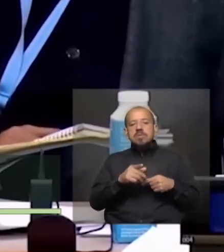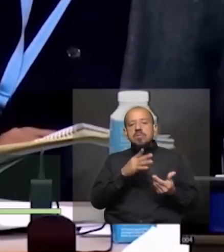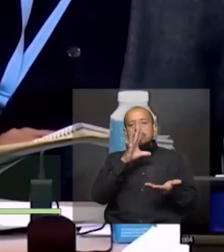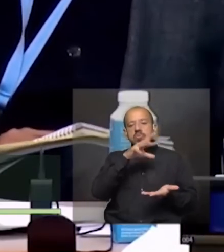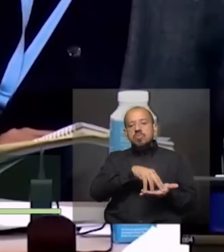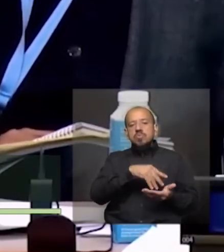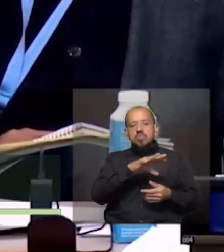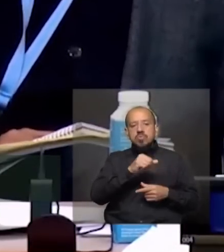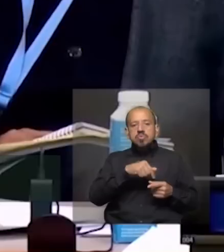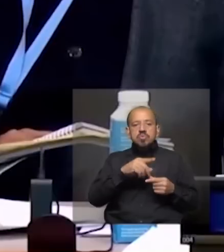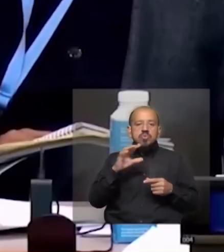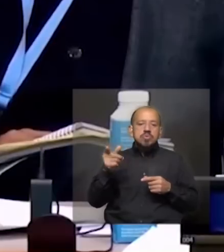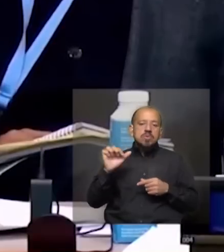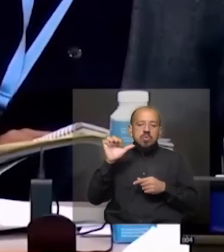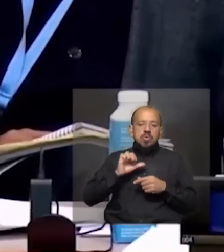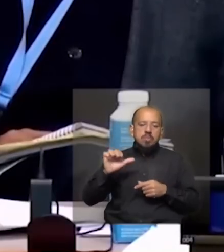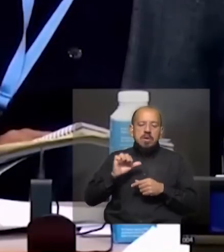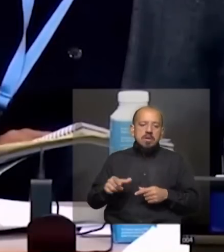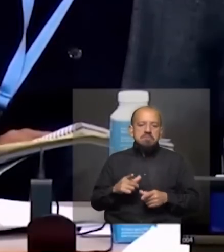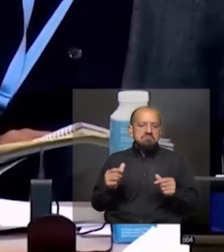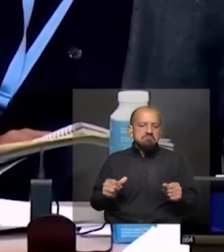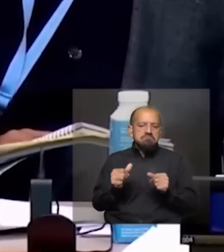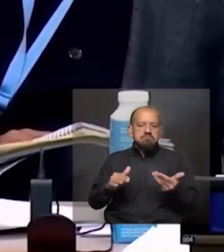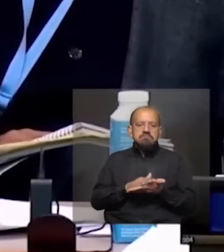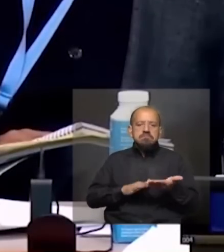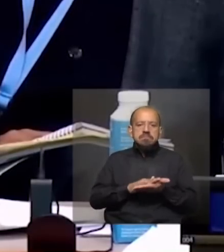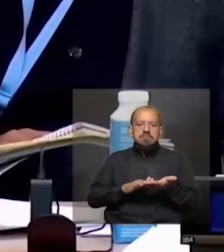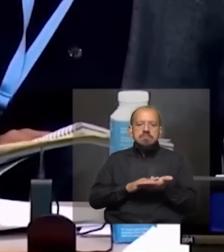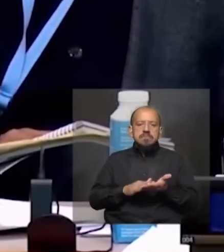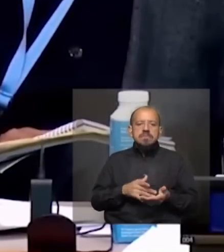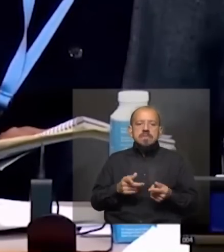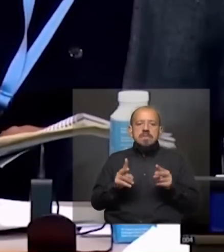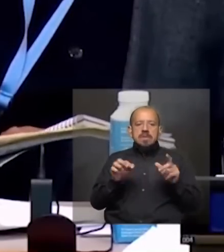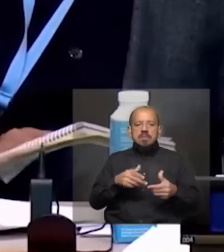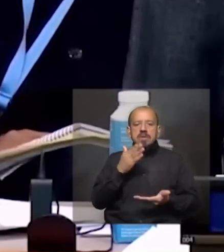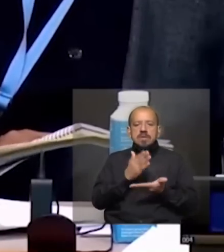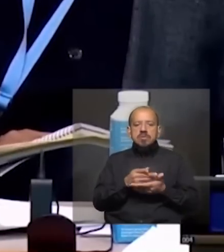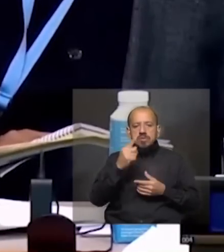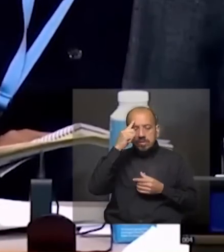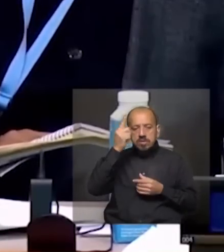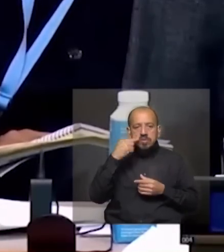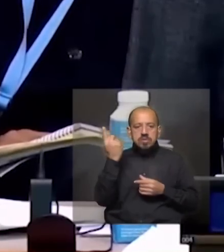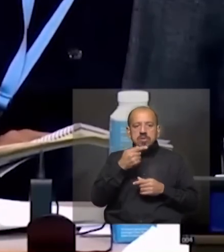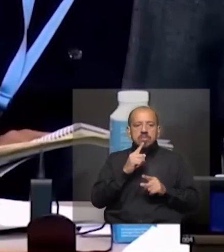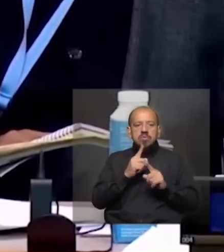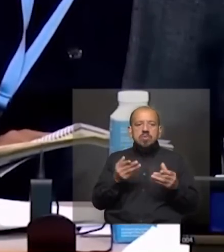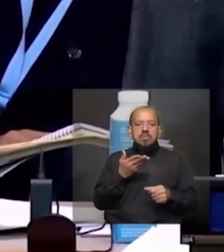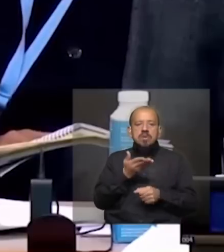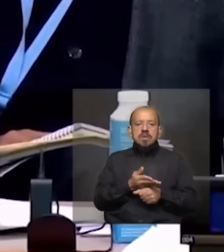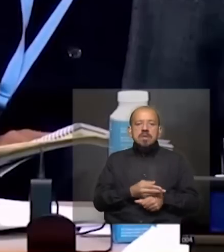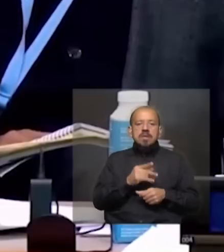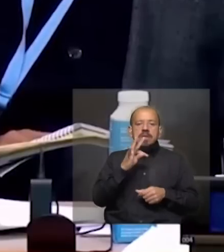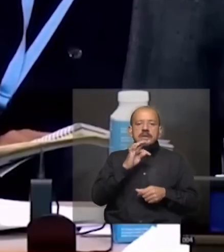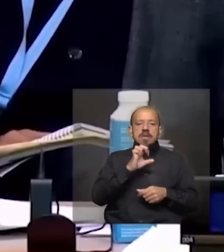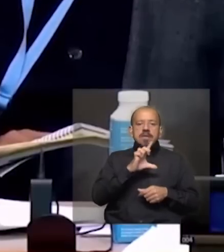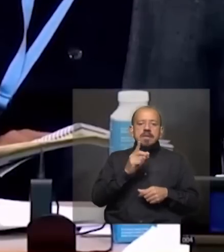y sostuvo que occidente es incapaz de defender el derecho internacional sin doble raseros por no exigir a tela vive que termine con la ocupación